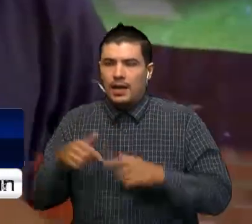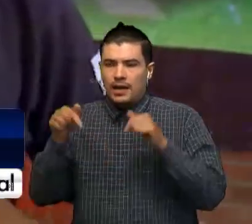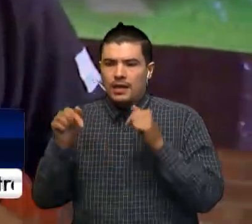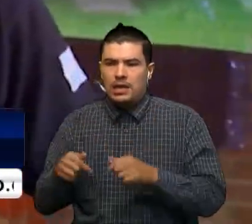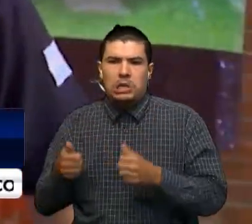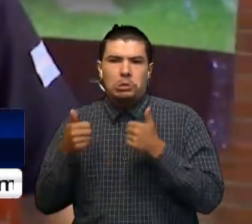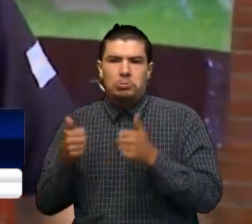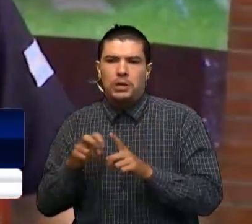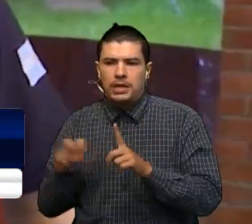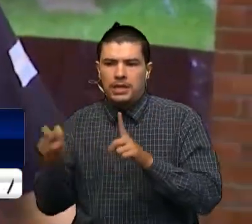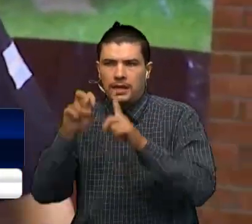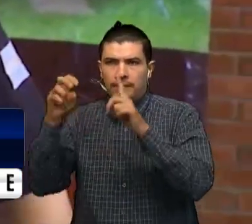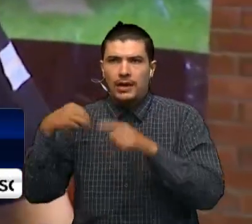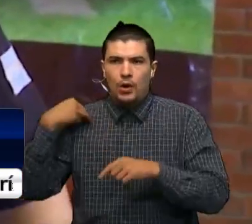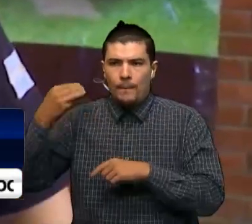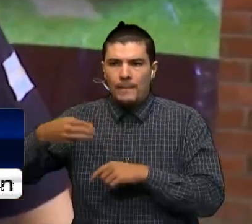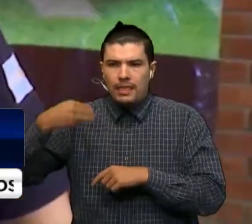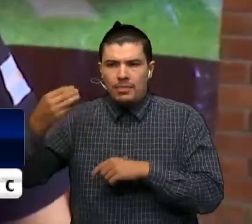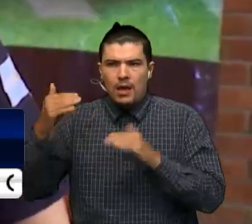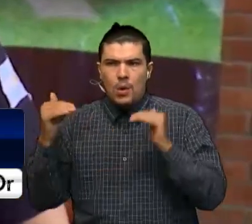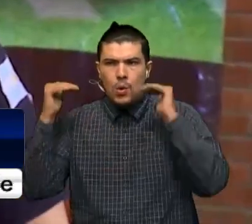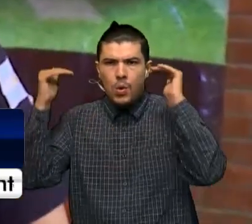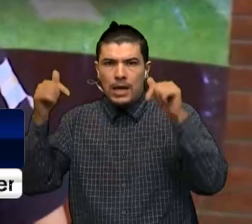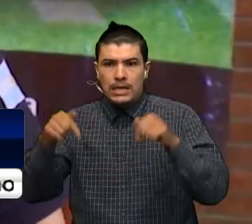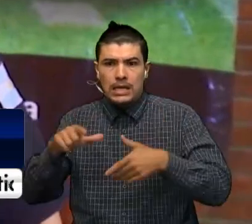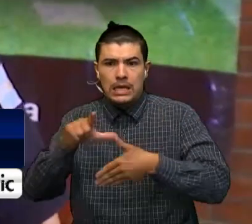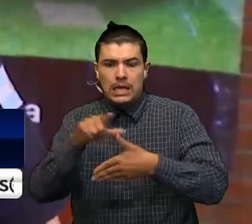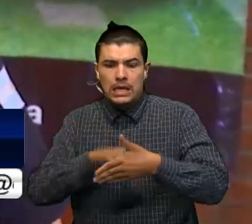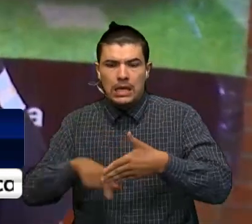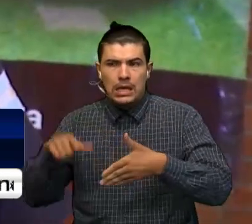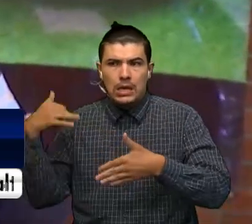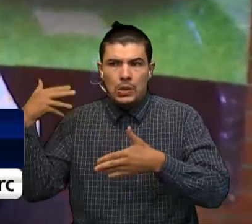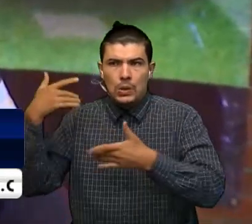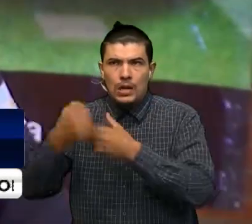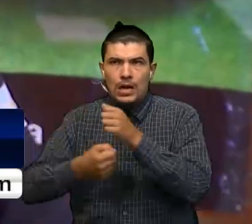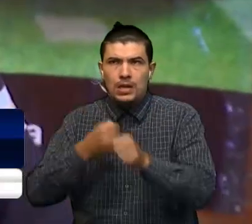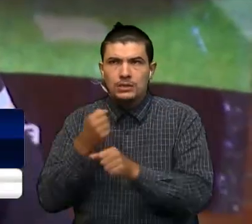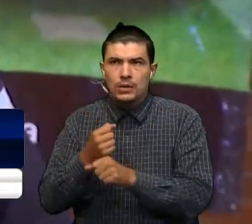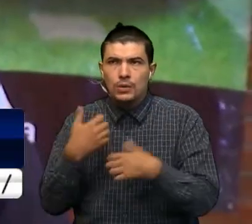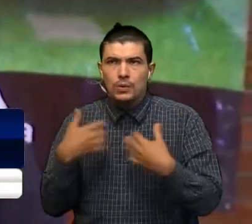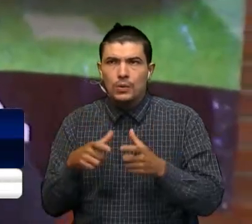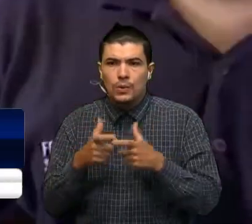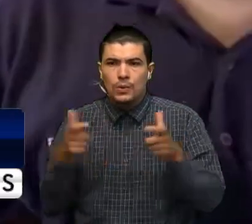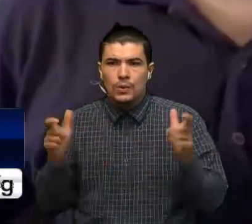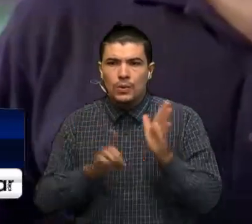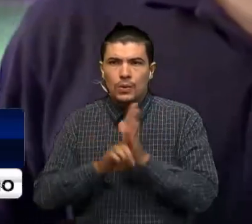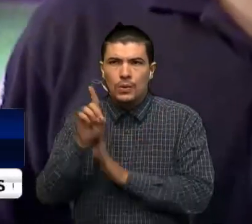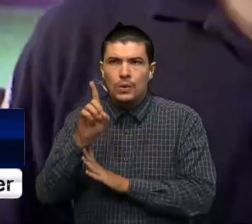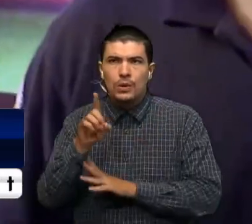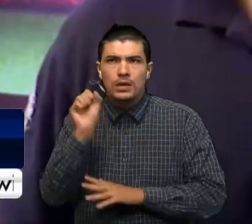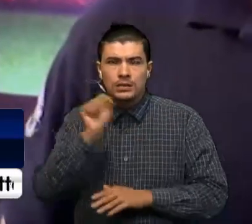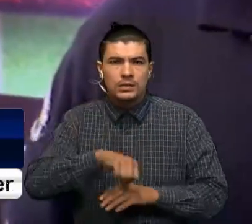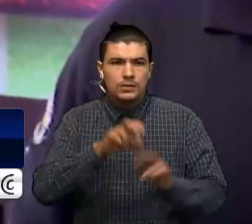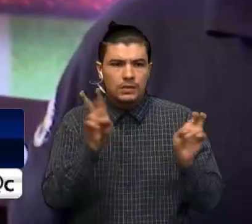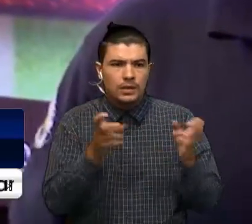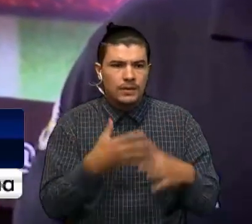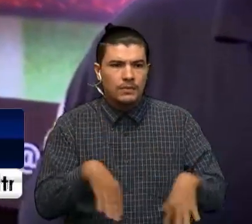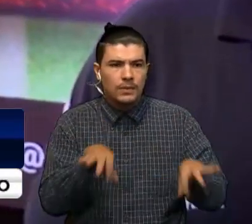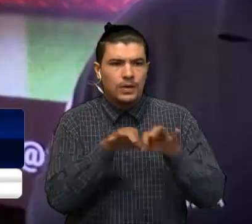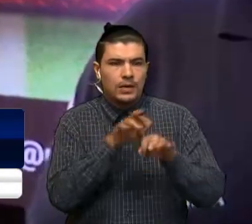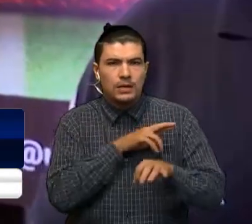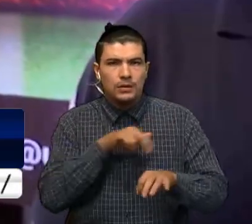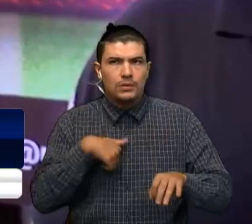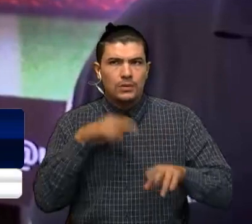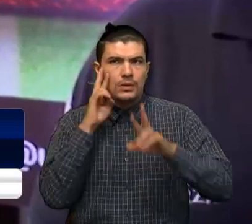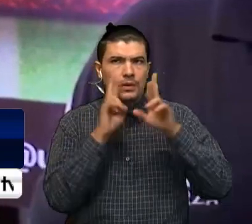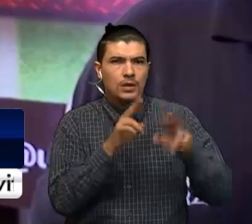nivel competitivo o sea latinoamerica ultima en estos últimos años ha crecido habitualmente algo muy importante para rescatar es que